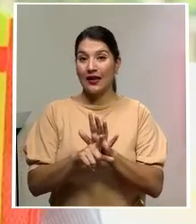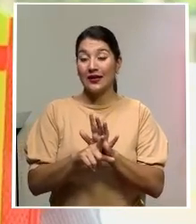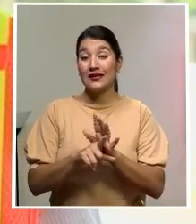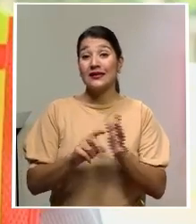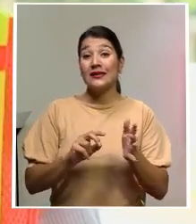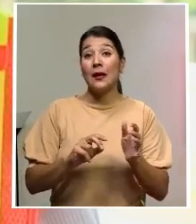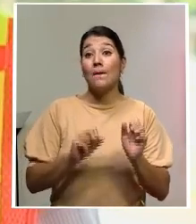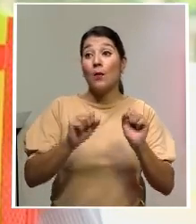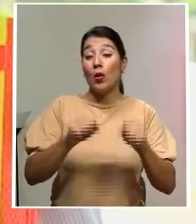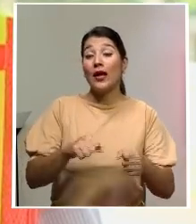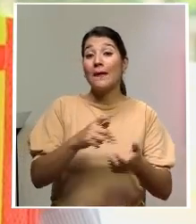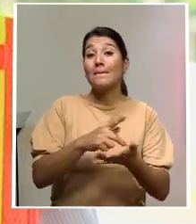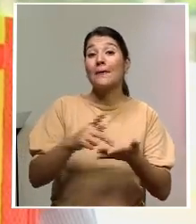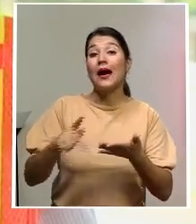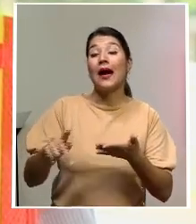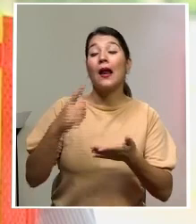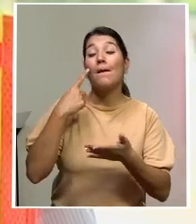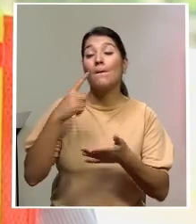digital, el pago